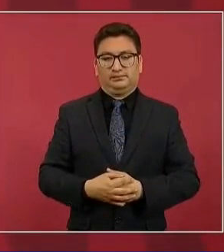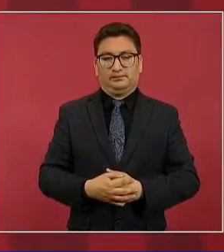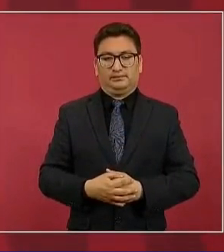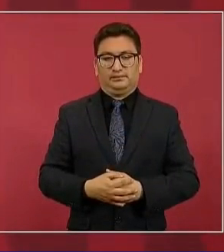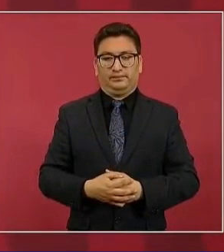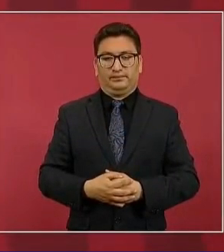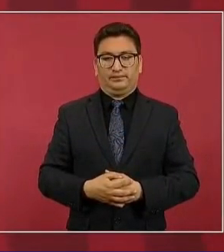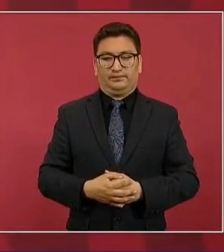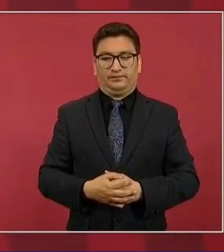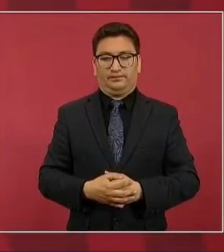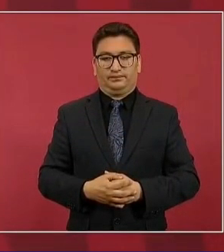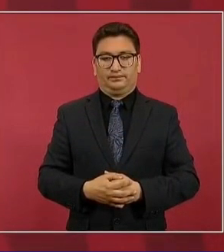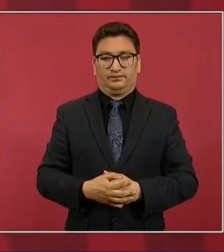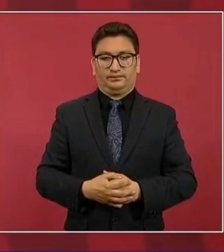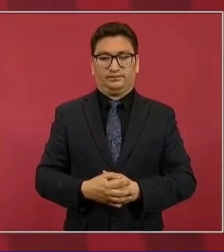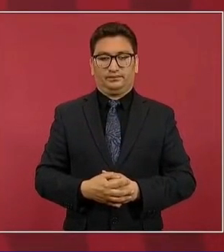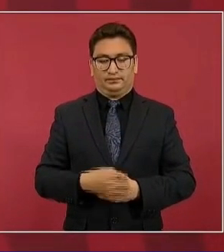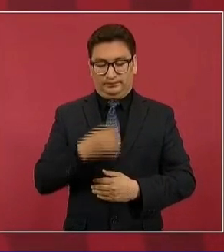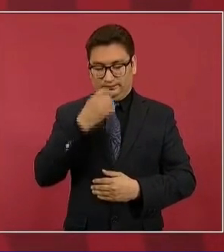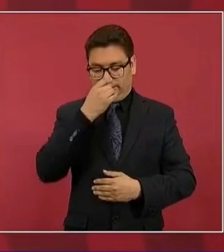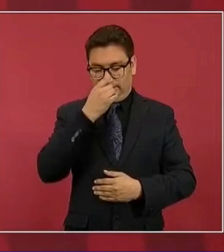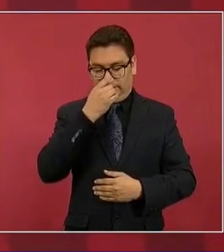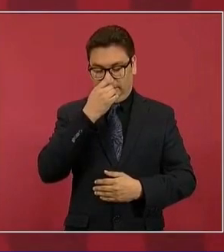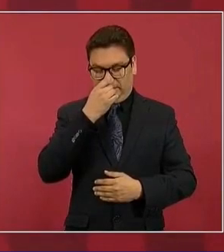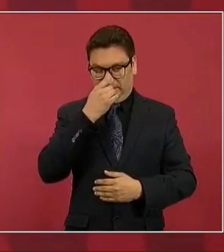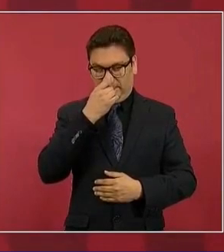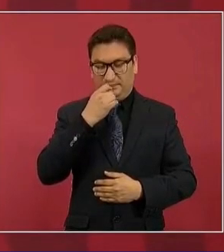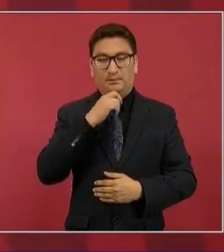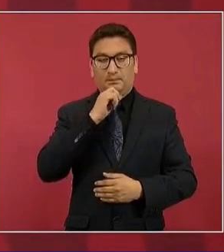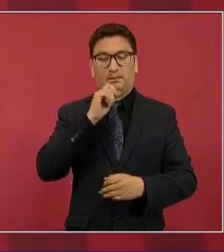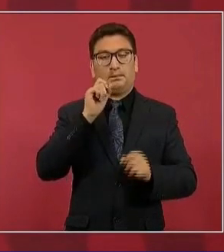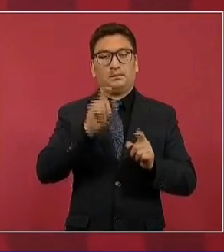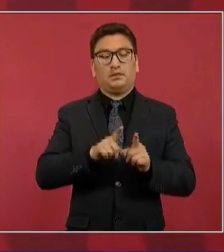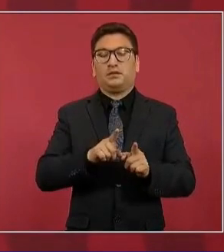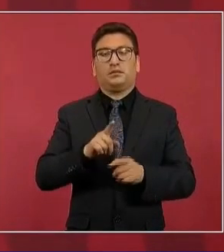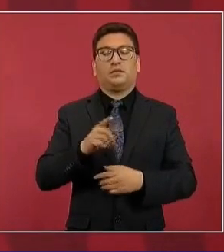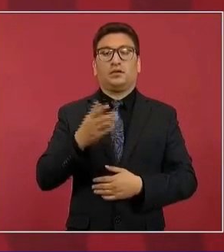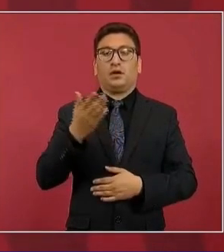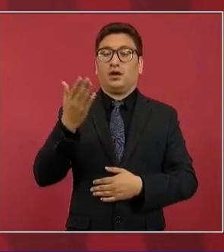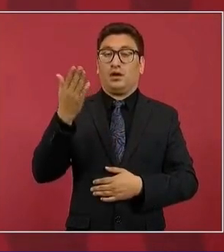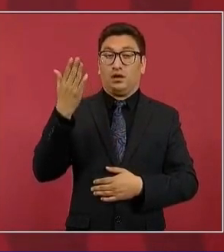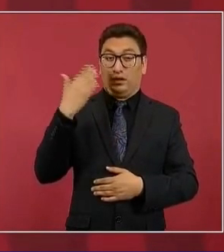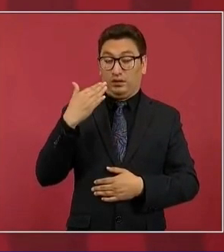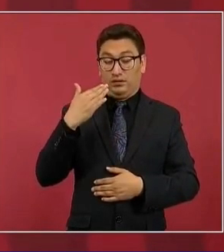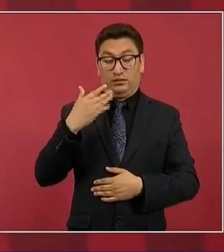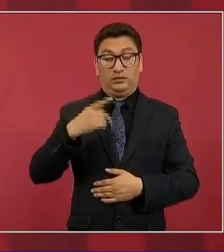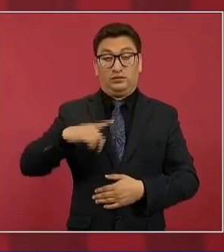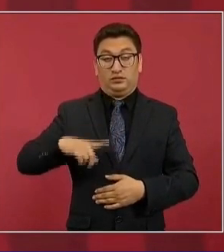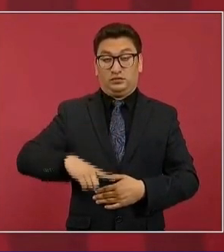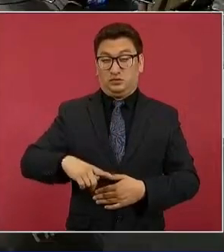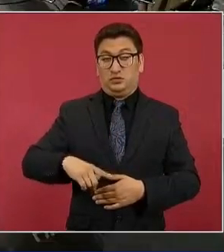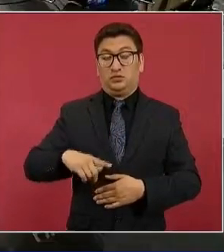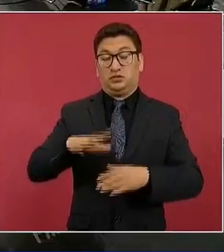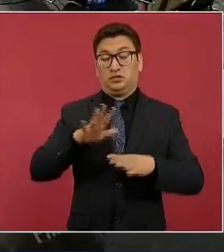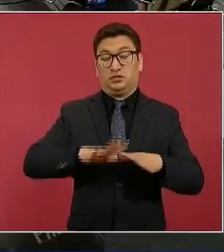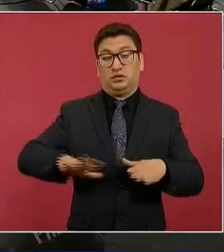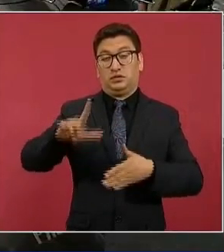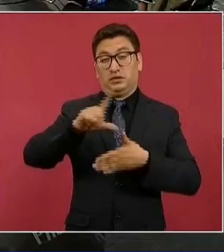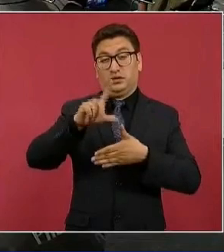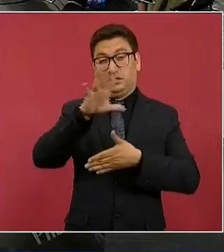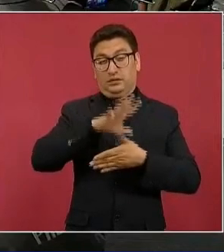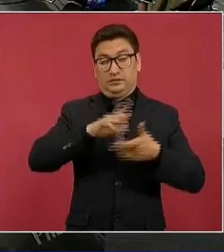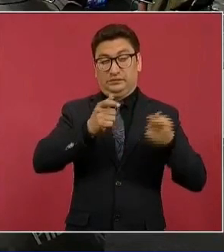como ha sucedido en otros casos, cuando las dictaduras de América Latina, que